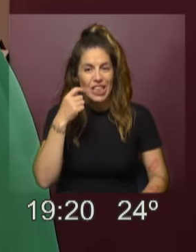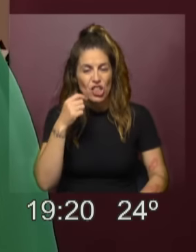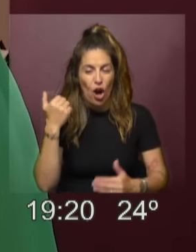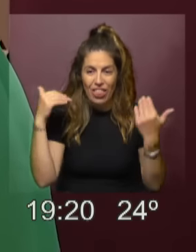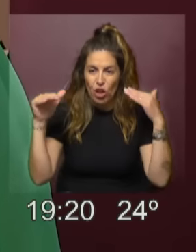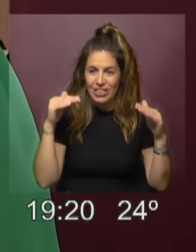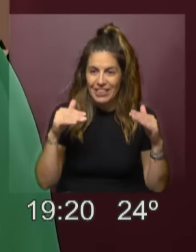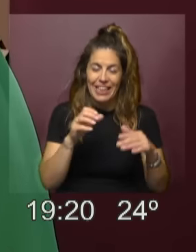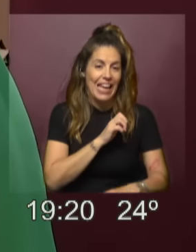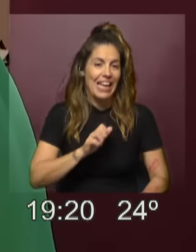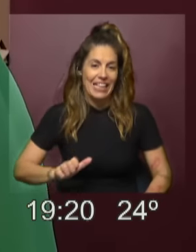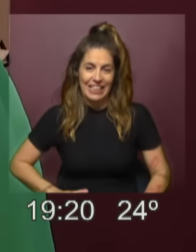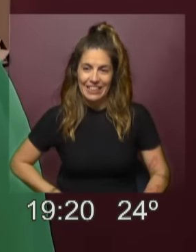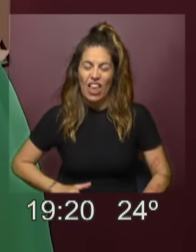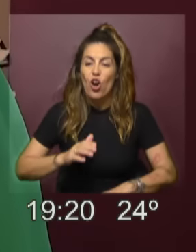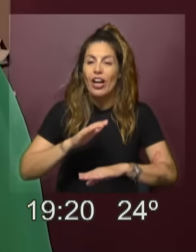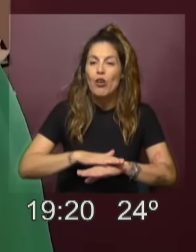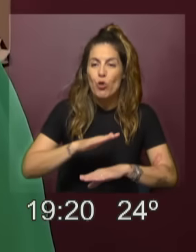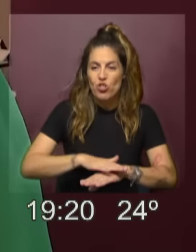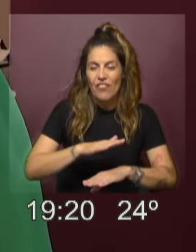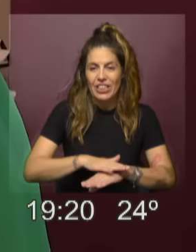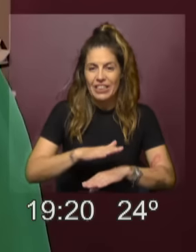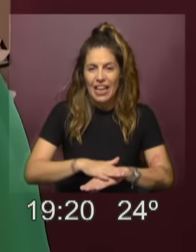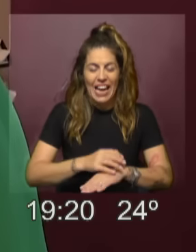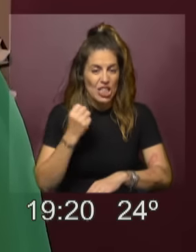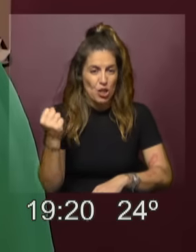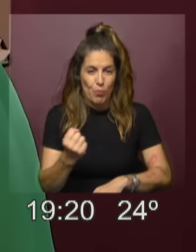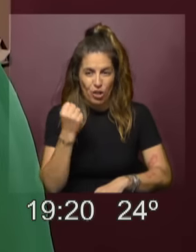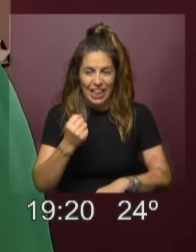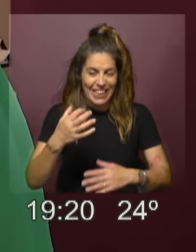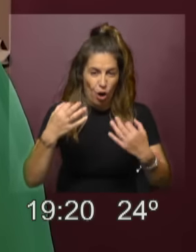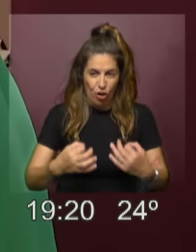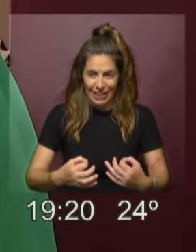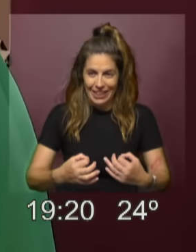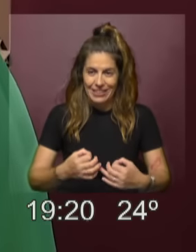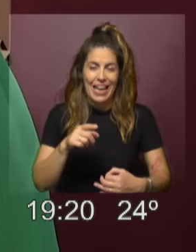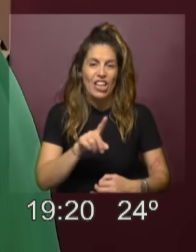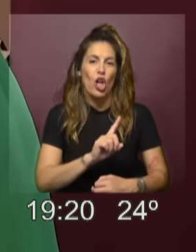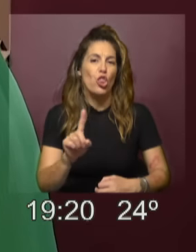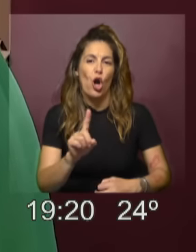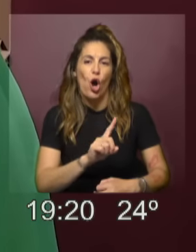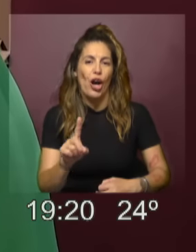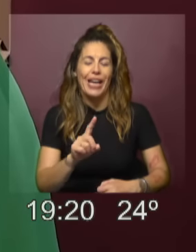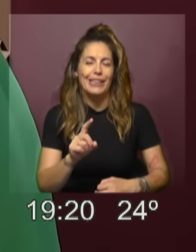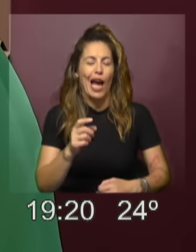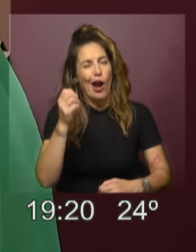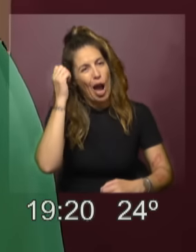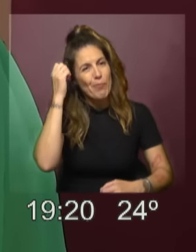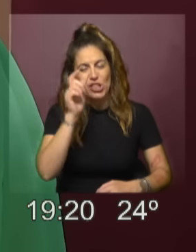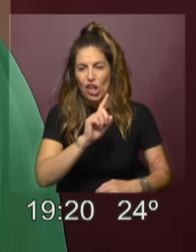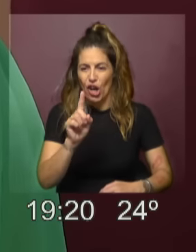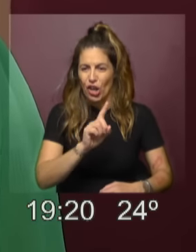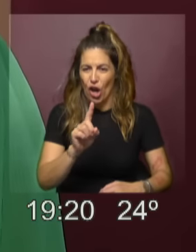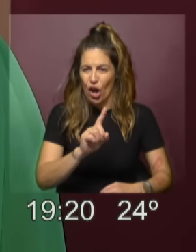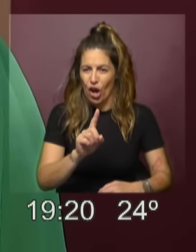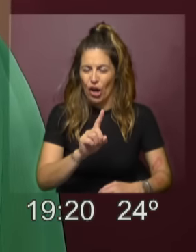infancias, el Estado tiene responsabilidades bien importantes y concretas. Esto no es un capricho, sino que